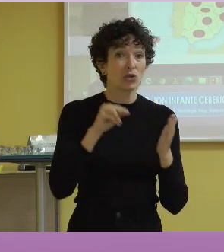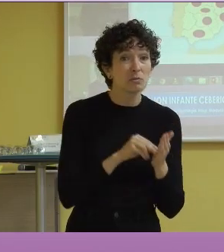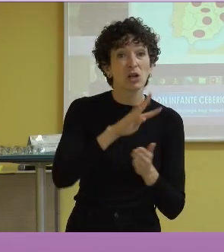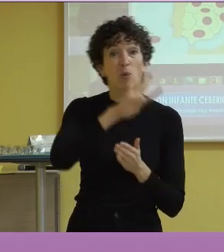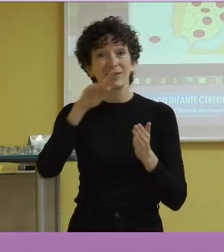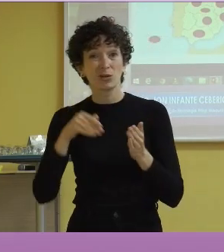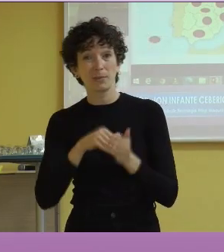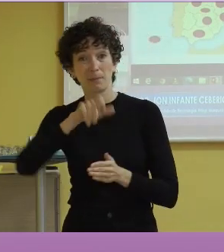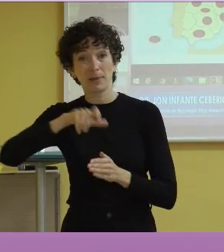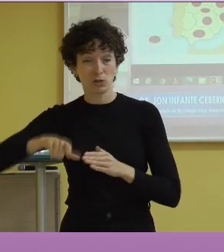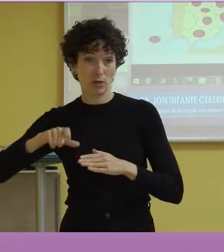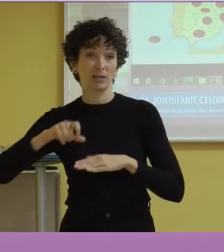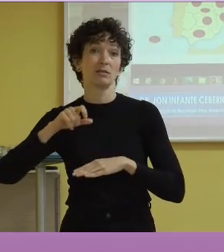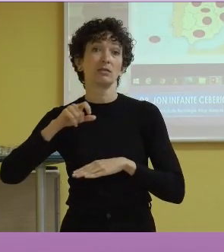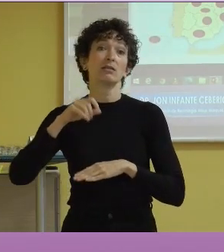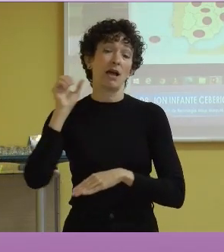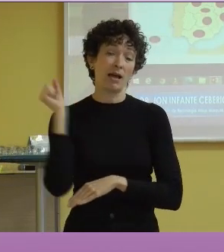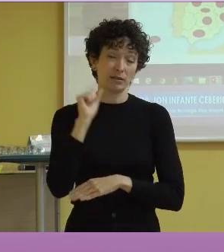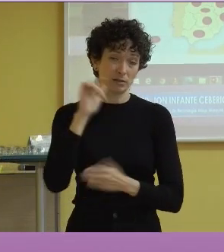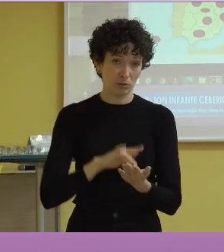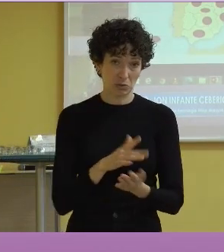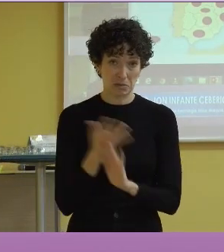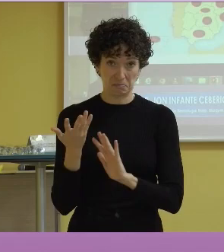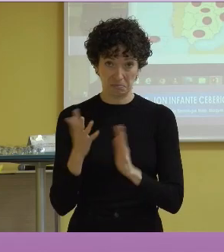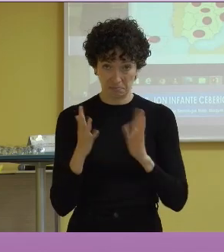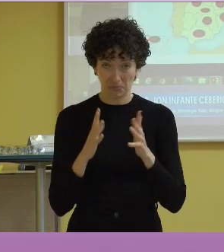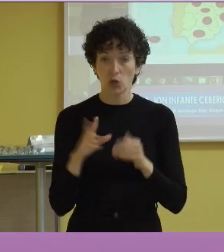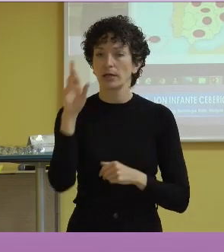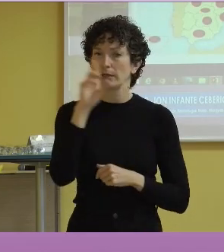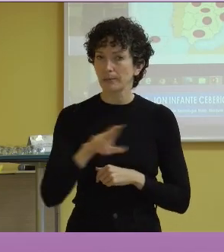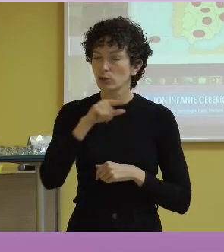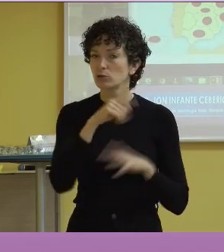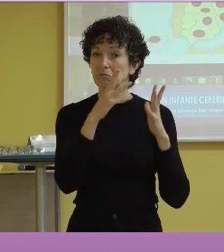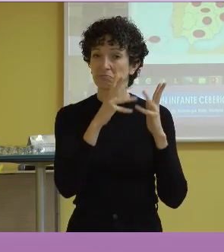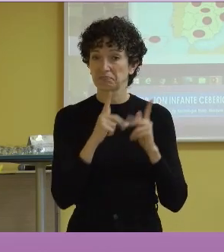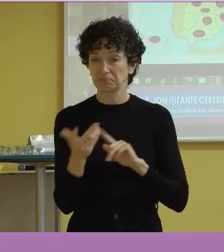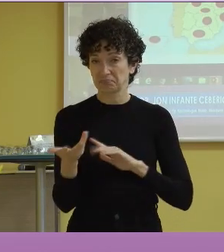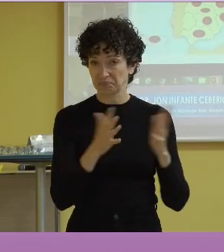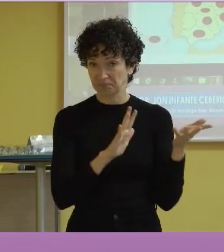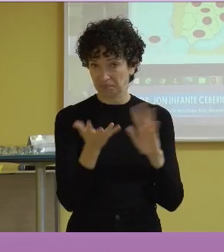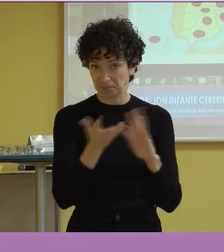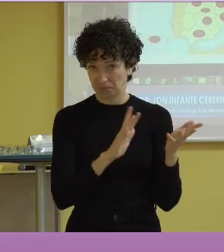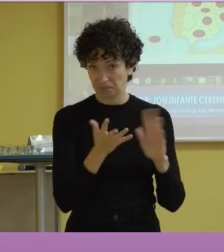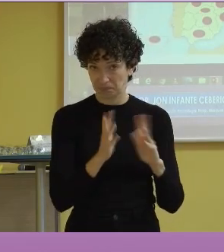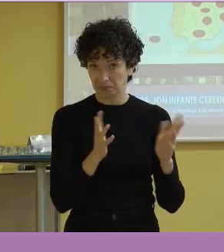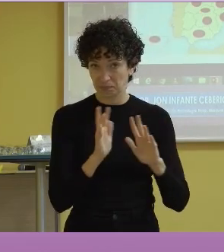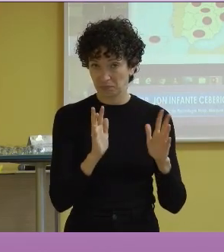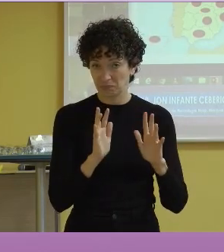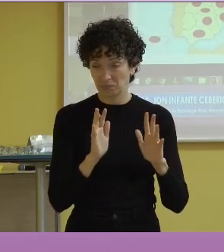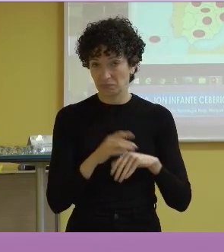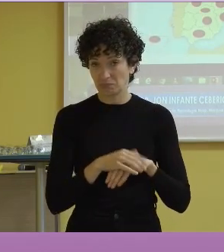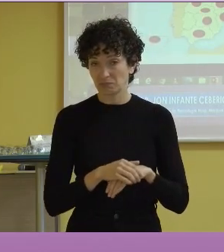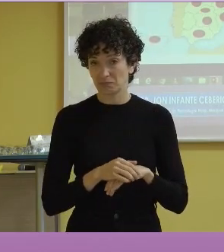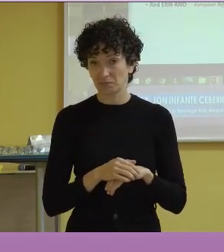pacientes con ataxia, ¿vale? Pero, insisto, estos son estimaciones, no son números